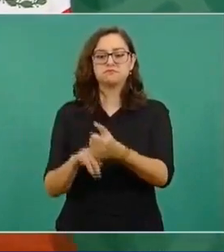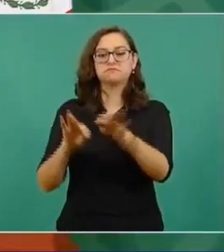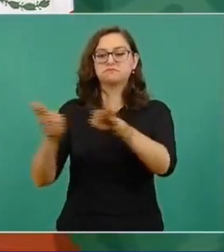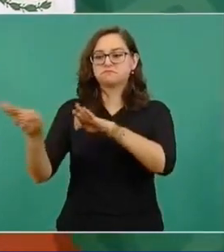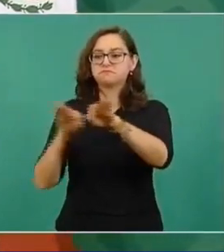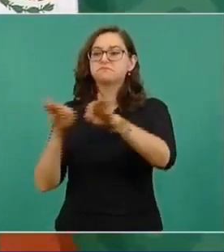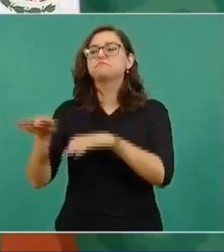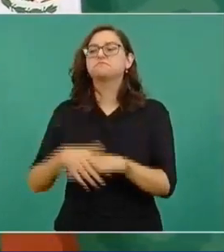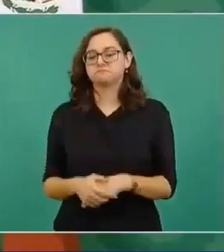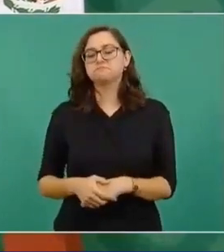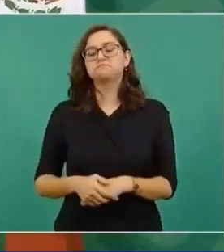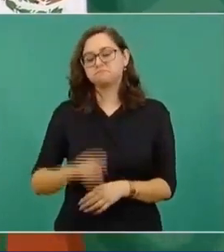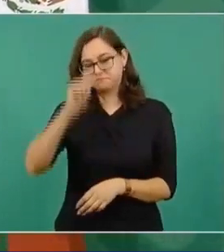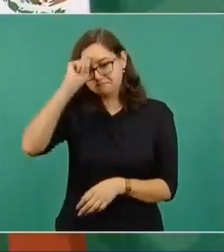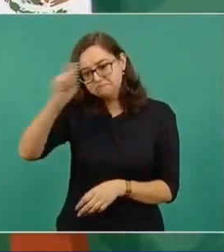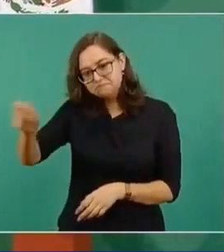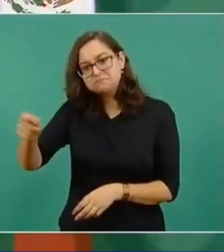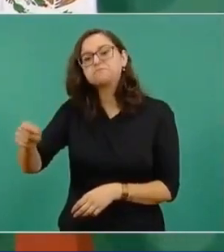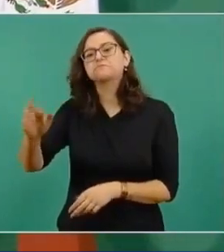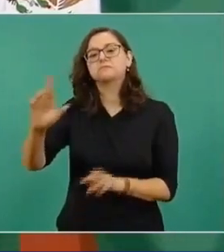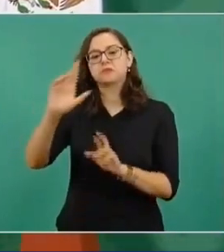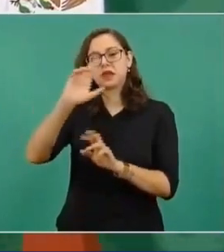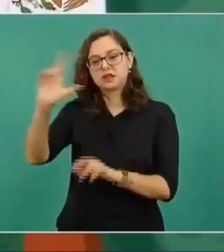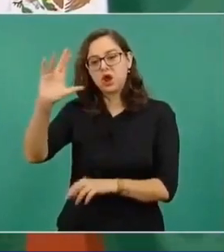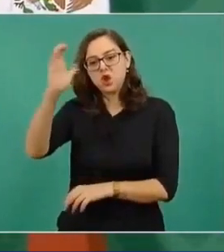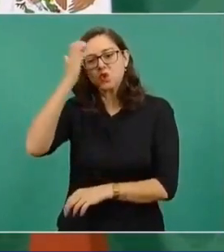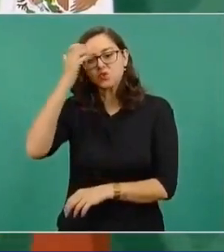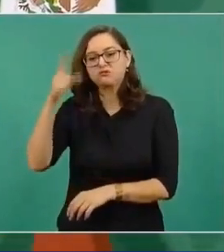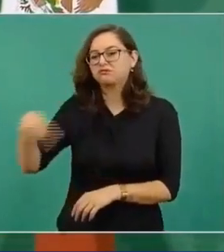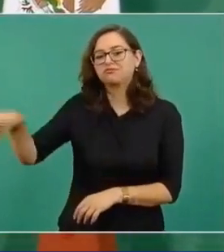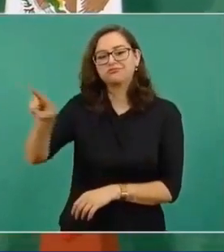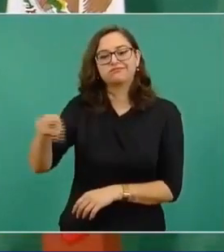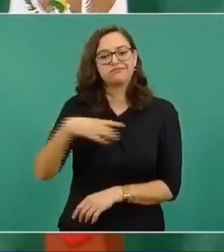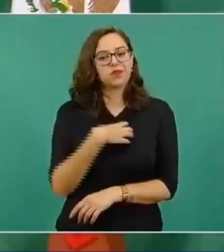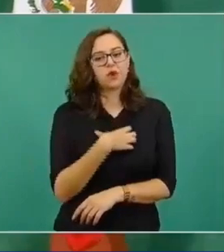Y les hicimos un reconocimiento y muy contentos